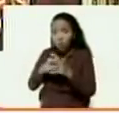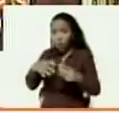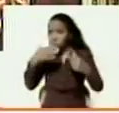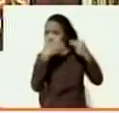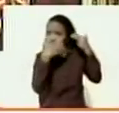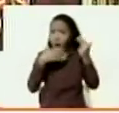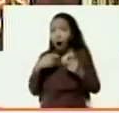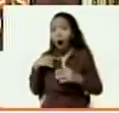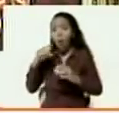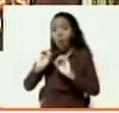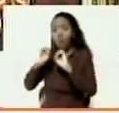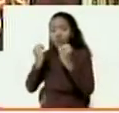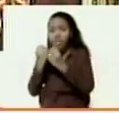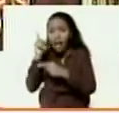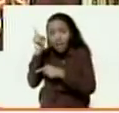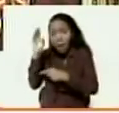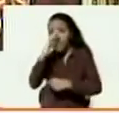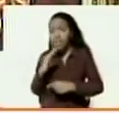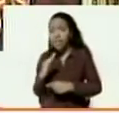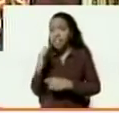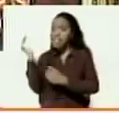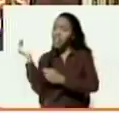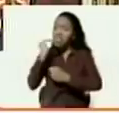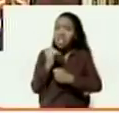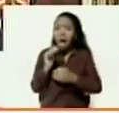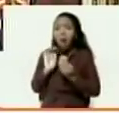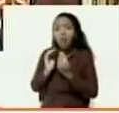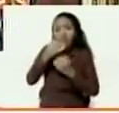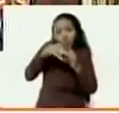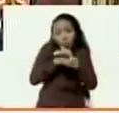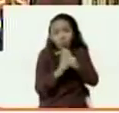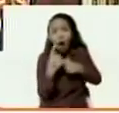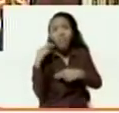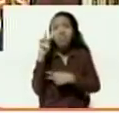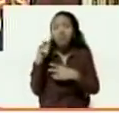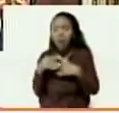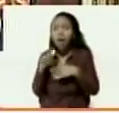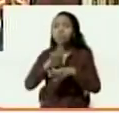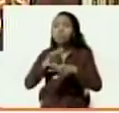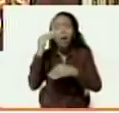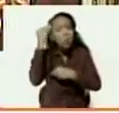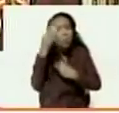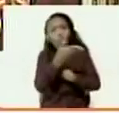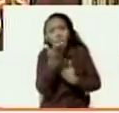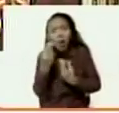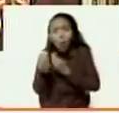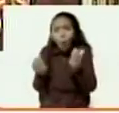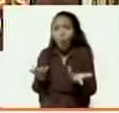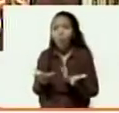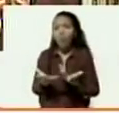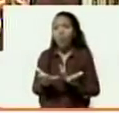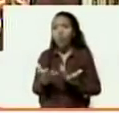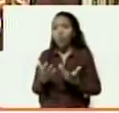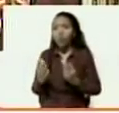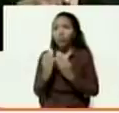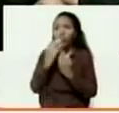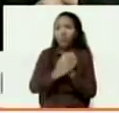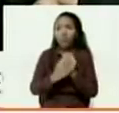cuartel en Brasil y se viniera con las armas a Venezuela y que Venezuela le diera asilo político y protección.